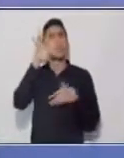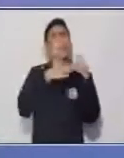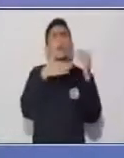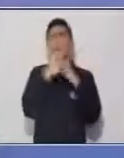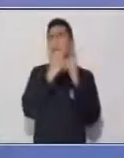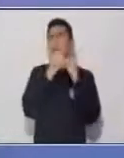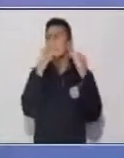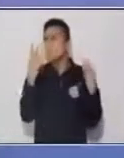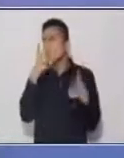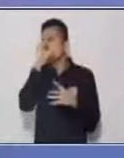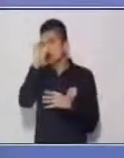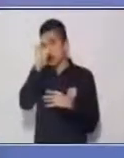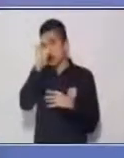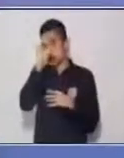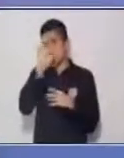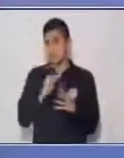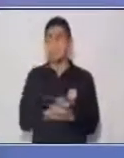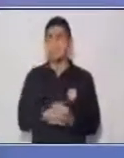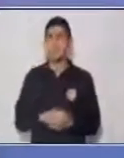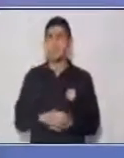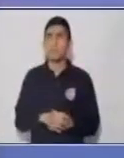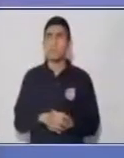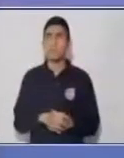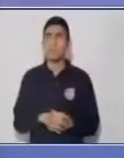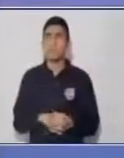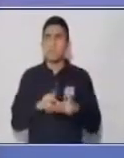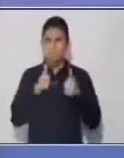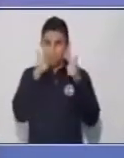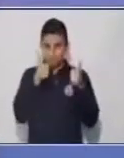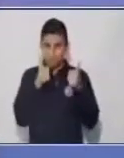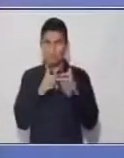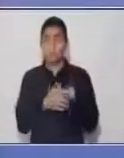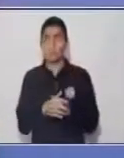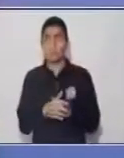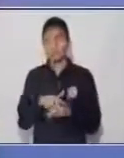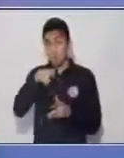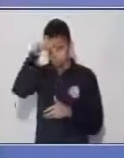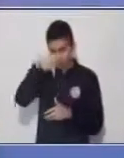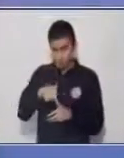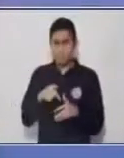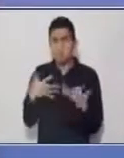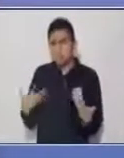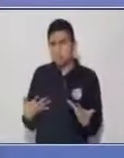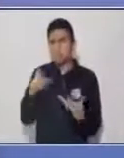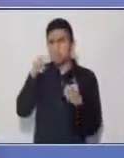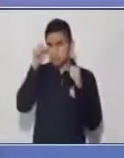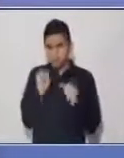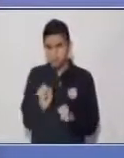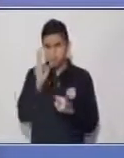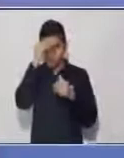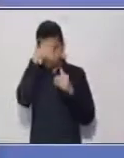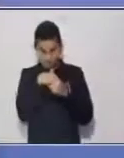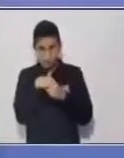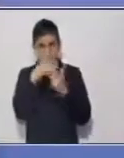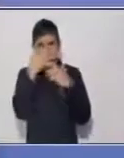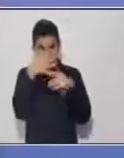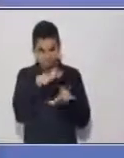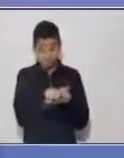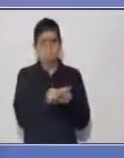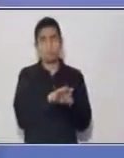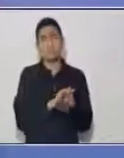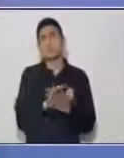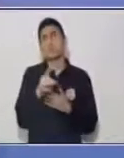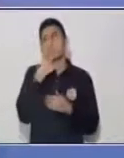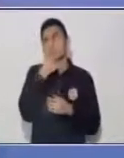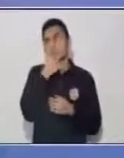cualquier número entonces es 0. Muy bien. Ahora hagamos entonces la integral de esa derivada.